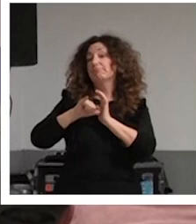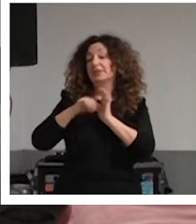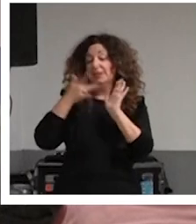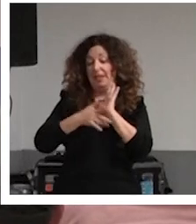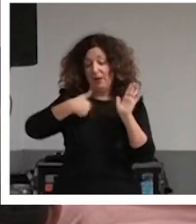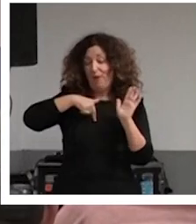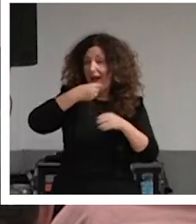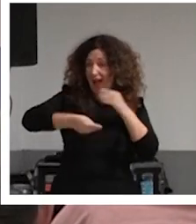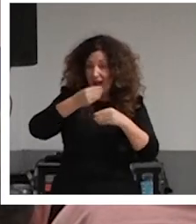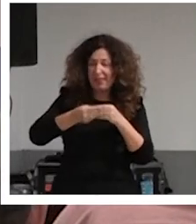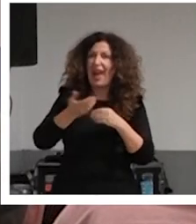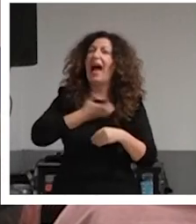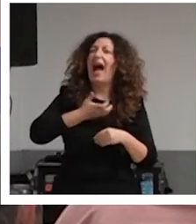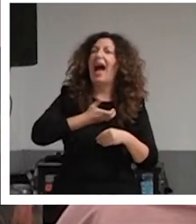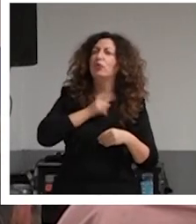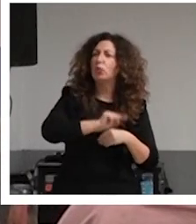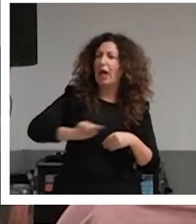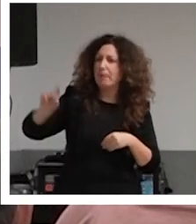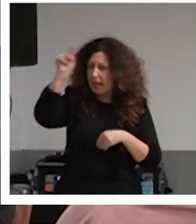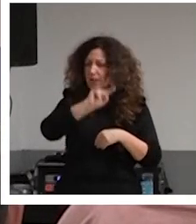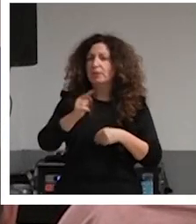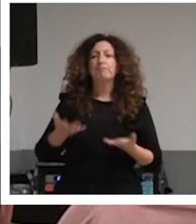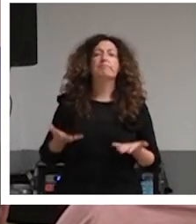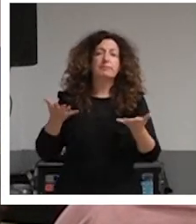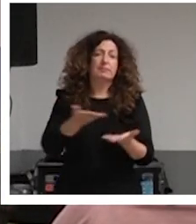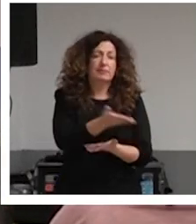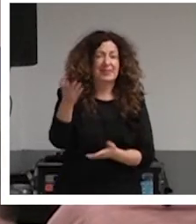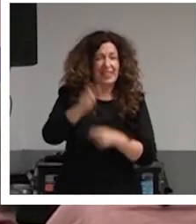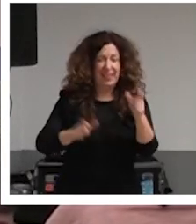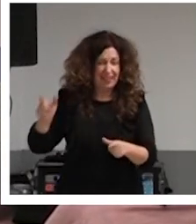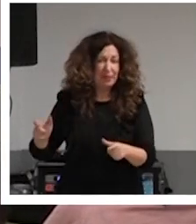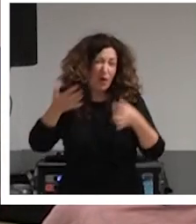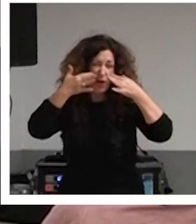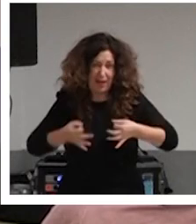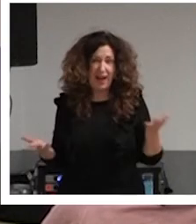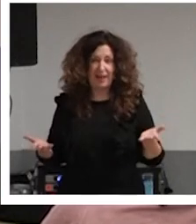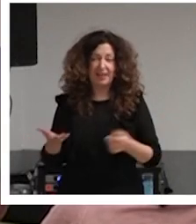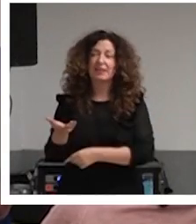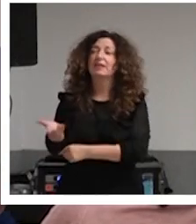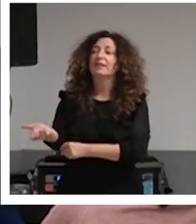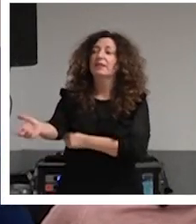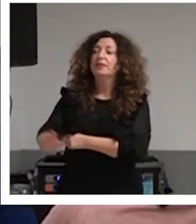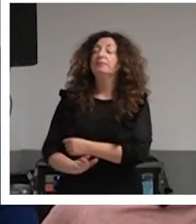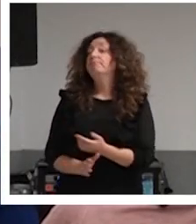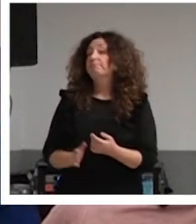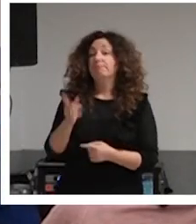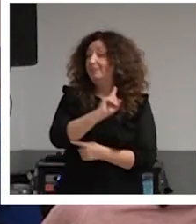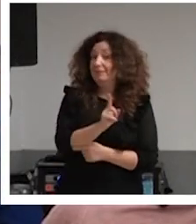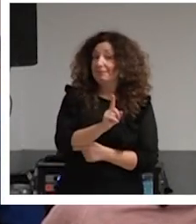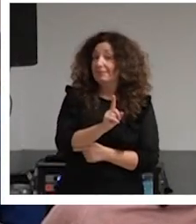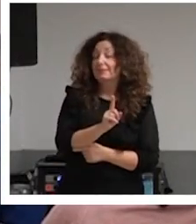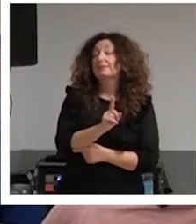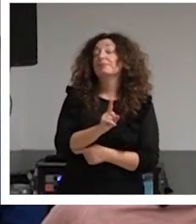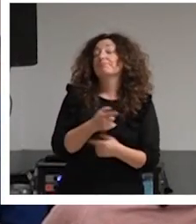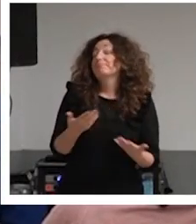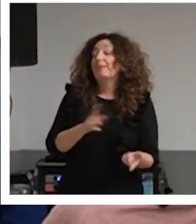hacemos o somos capaces de poner los ayuntamientos al servicio de la gente de una forma real o no haber